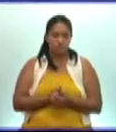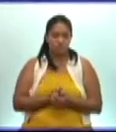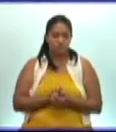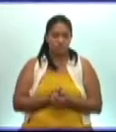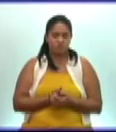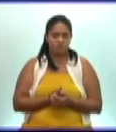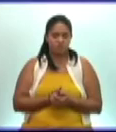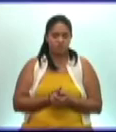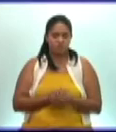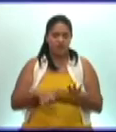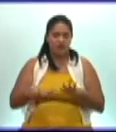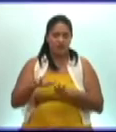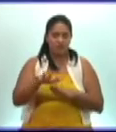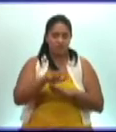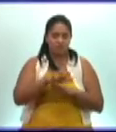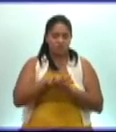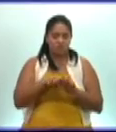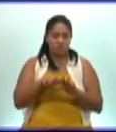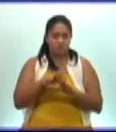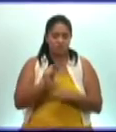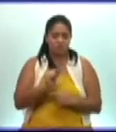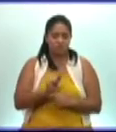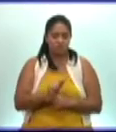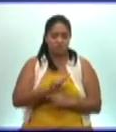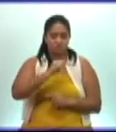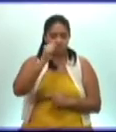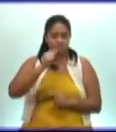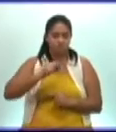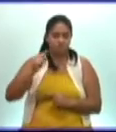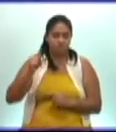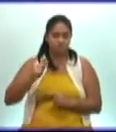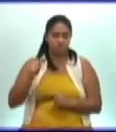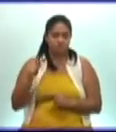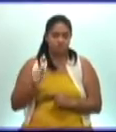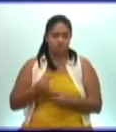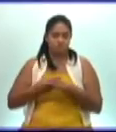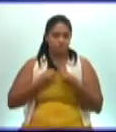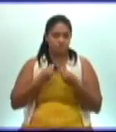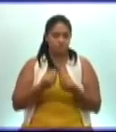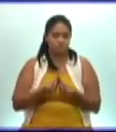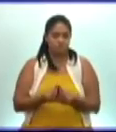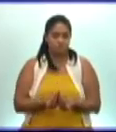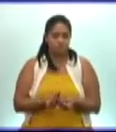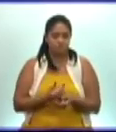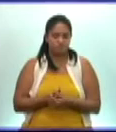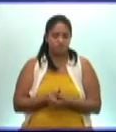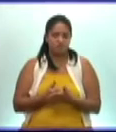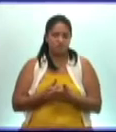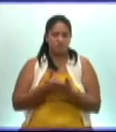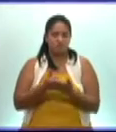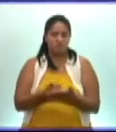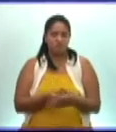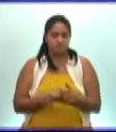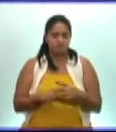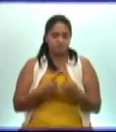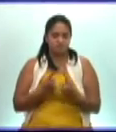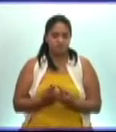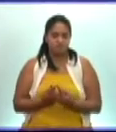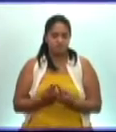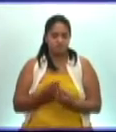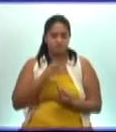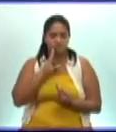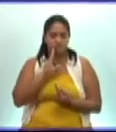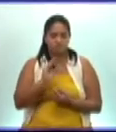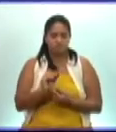las cuales los patrones de onda muestran reforzamientos, porque cuando hablamos de